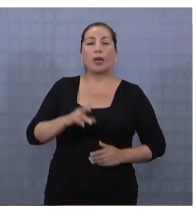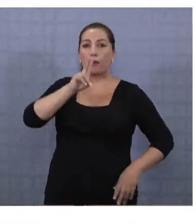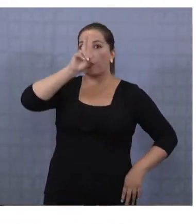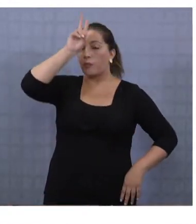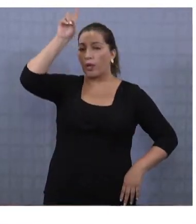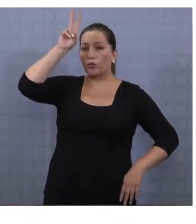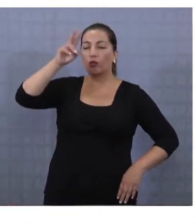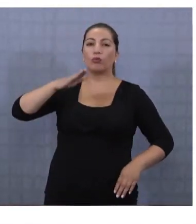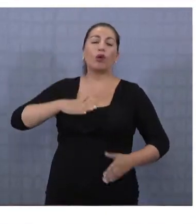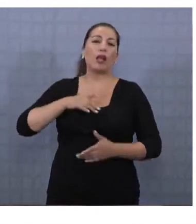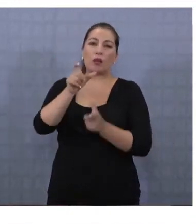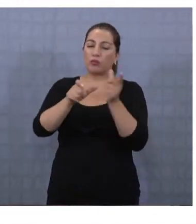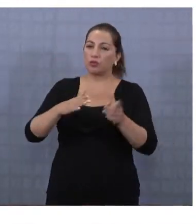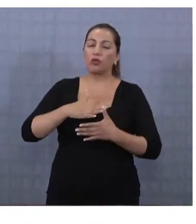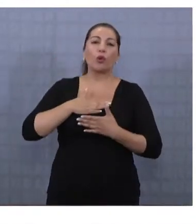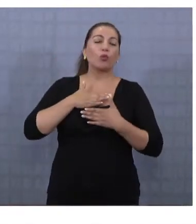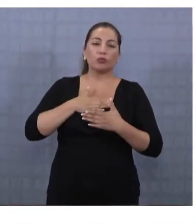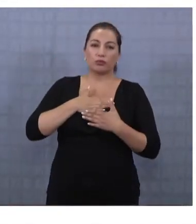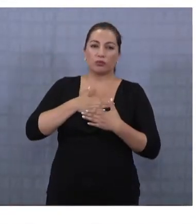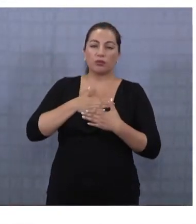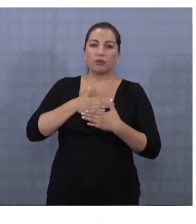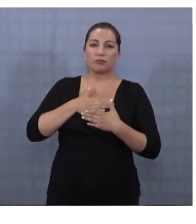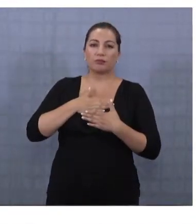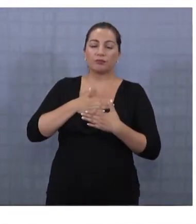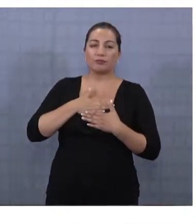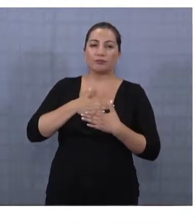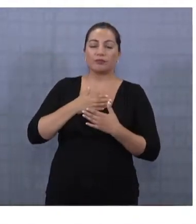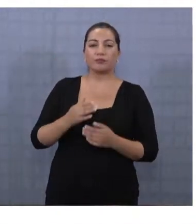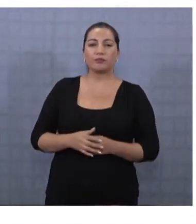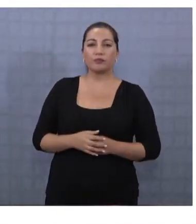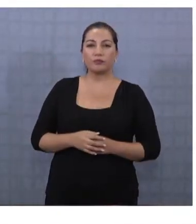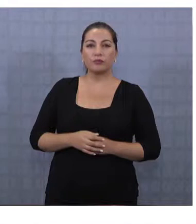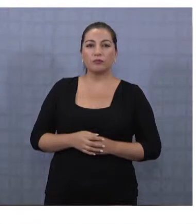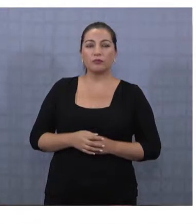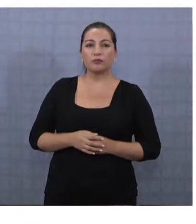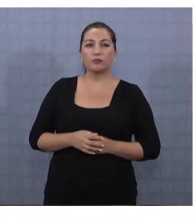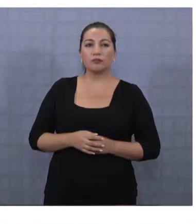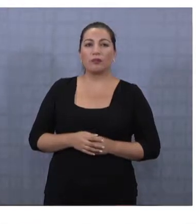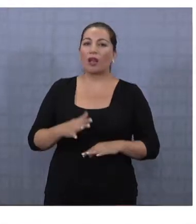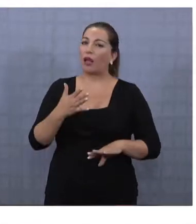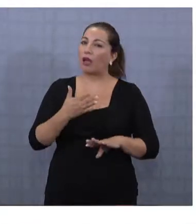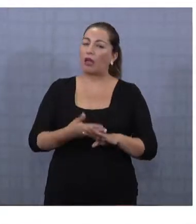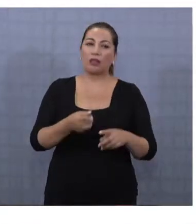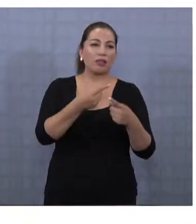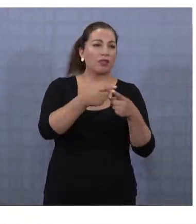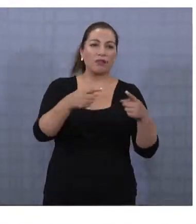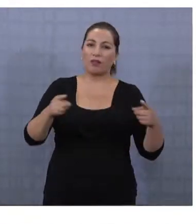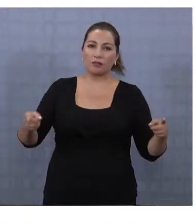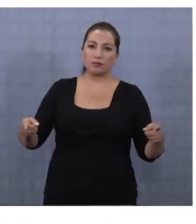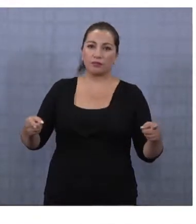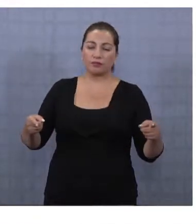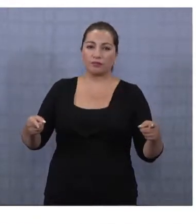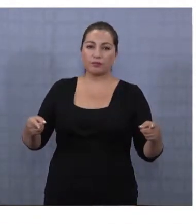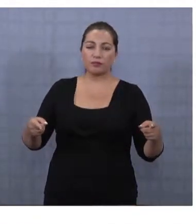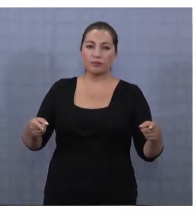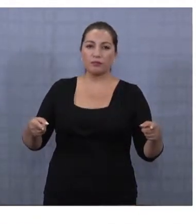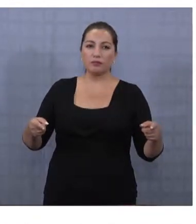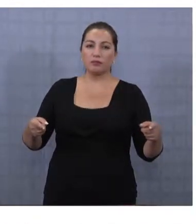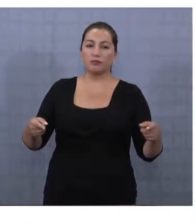mueve bastante por el tema de coleccionistas y hay diversidad, mucho más.